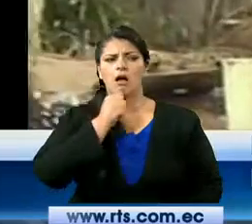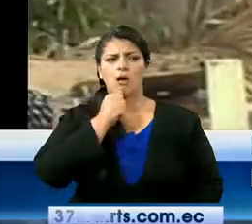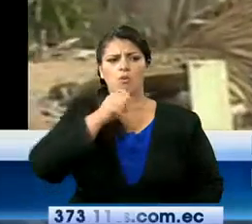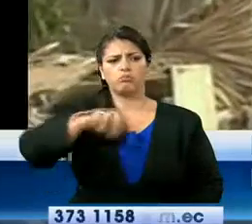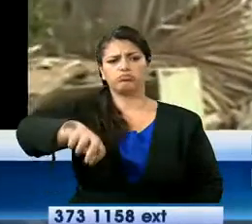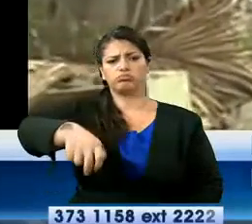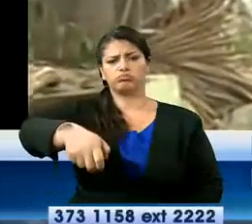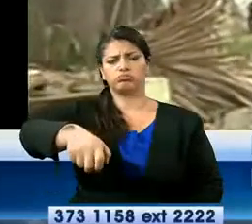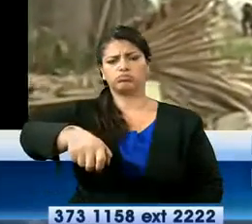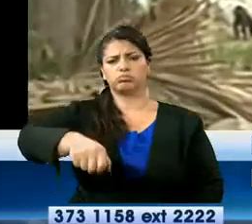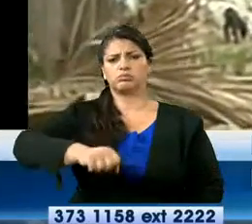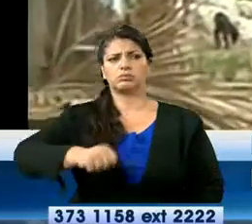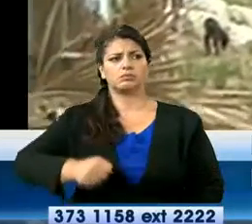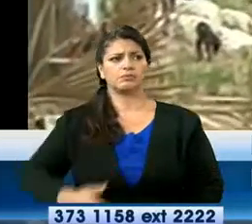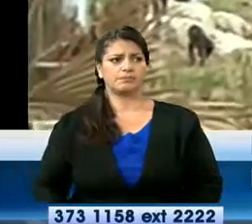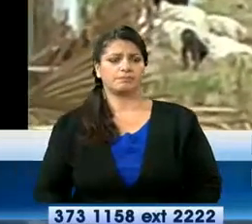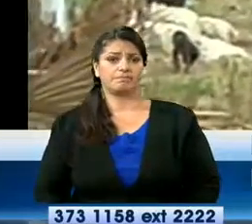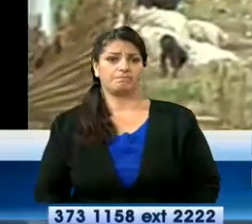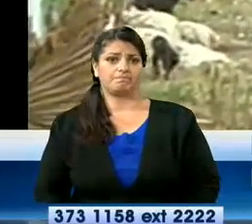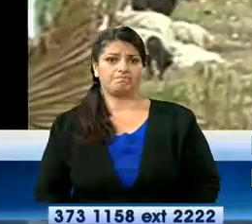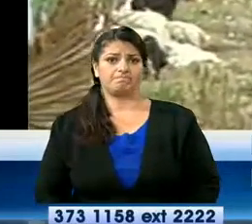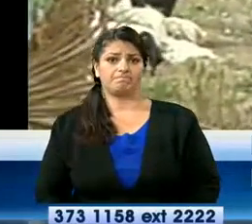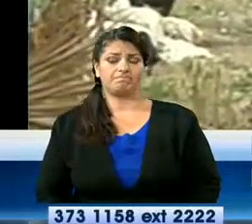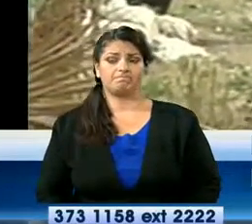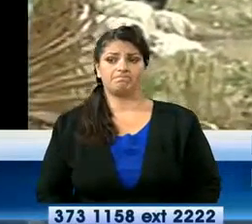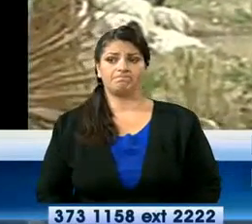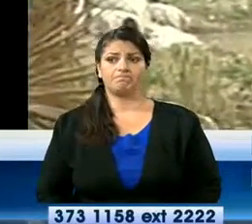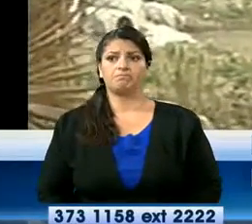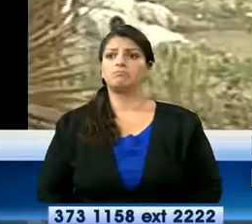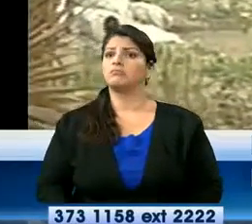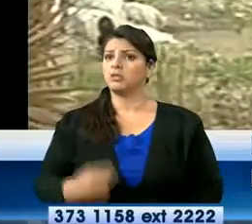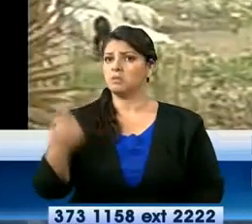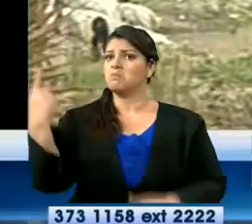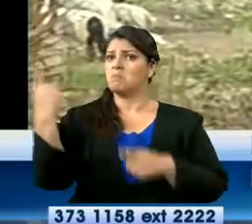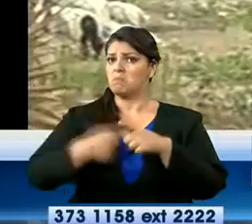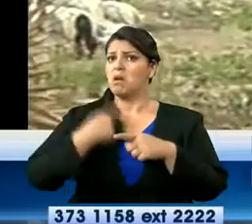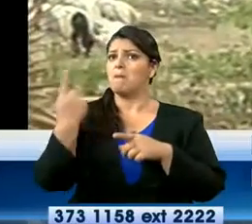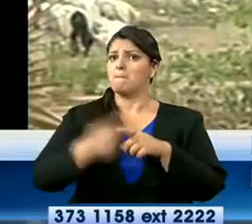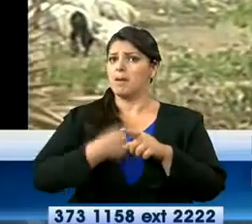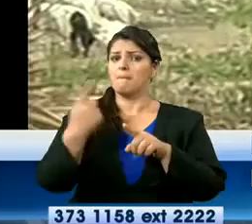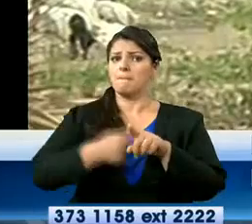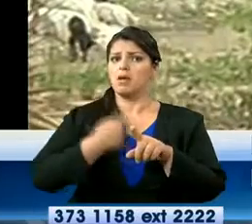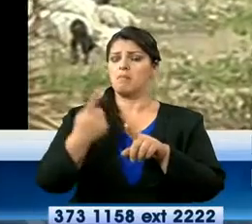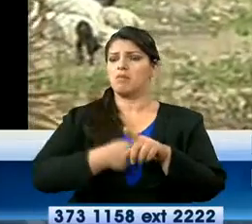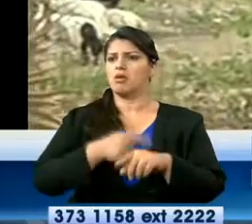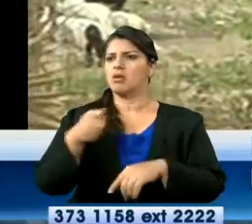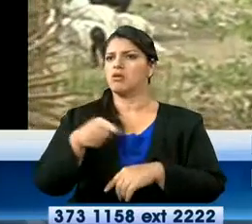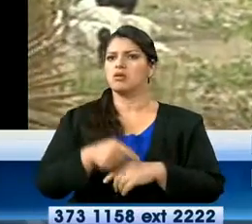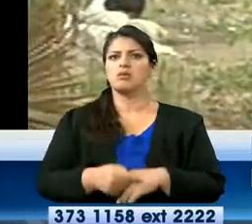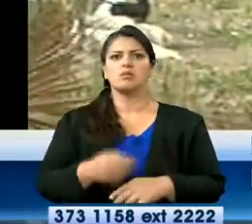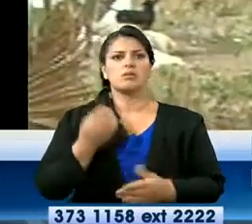Nosotros, mire este barrio marginal, nosotros pagamos hasta de $60 mensualmente y nos cobran multa.